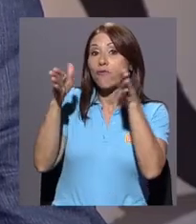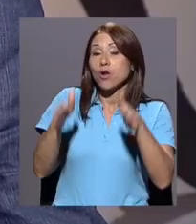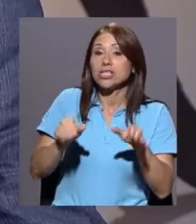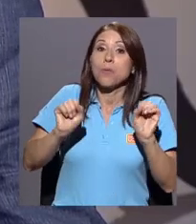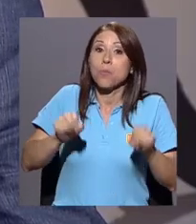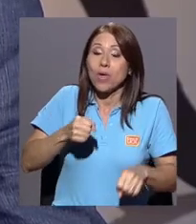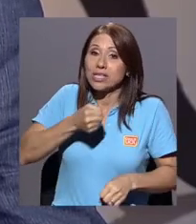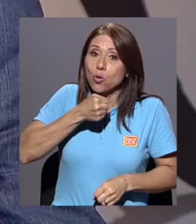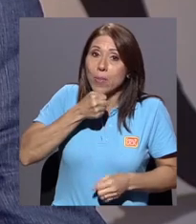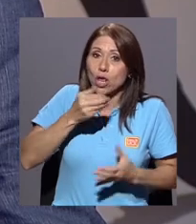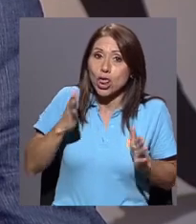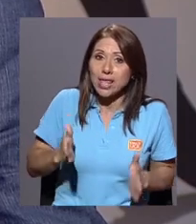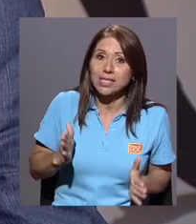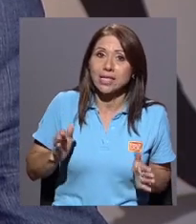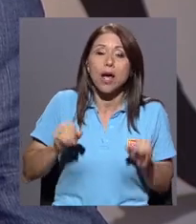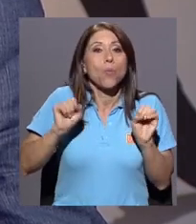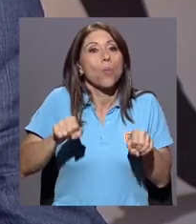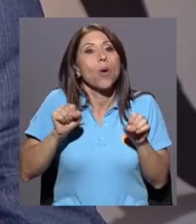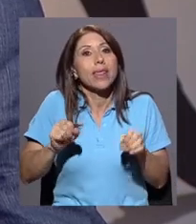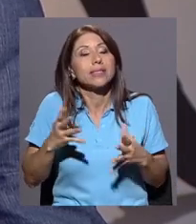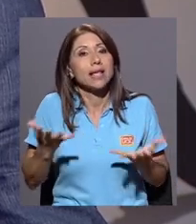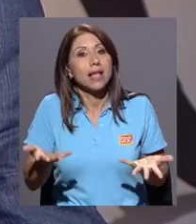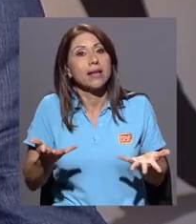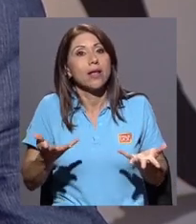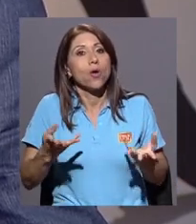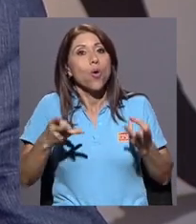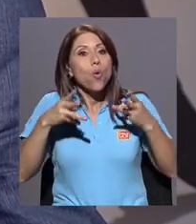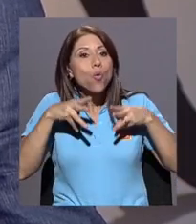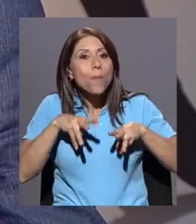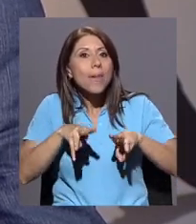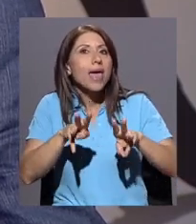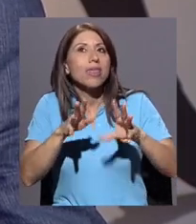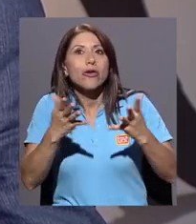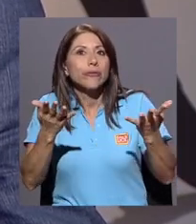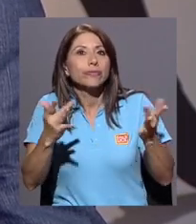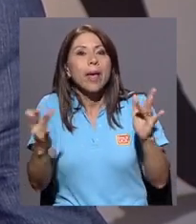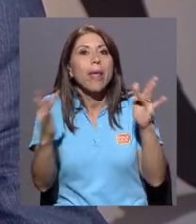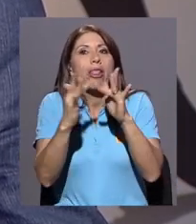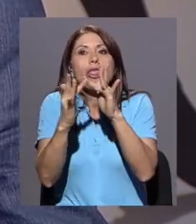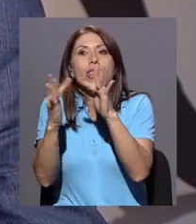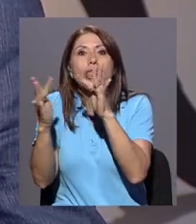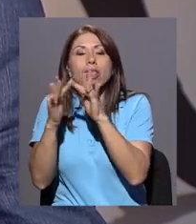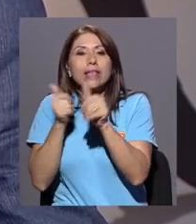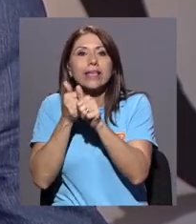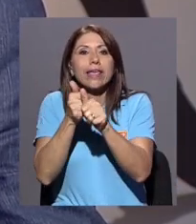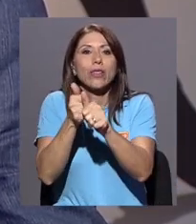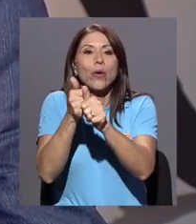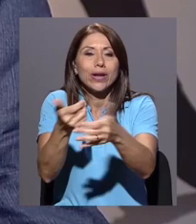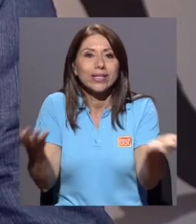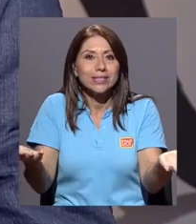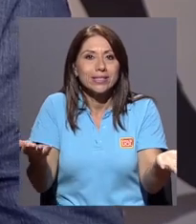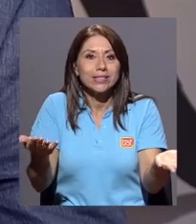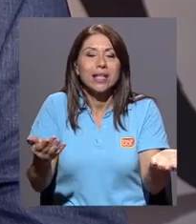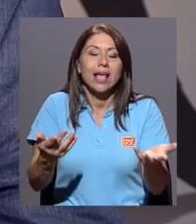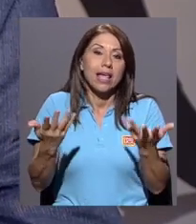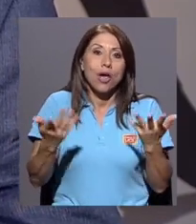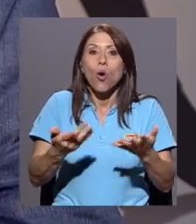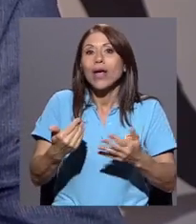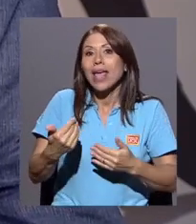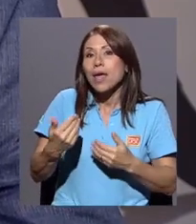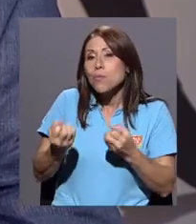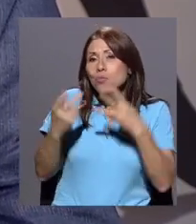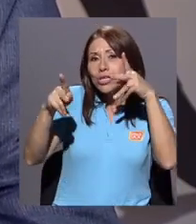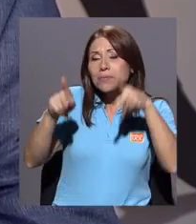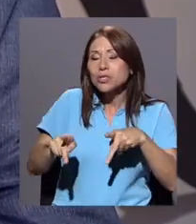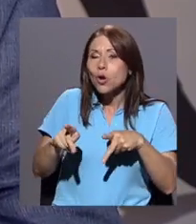ser un periodista o una puede ser un medio que tiene una gran cantidad de seguidores en internet o tiene mucha credibilidad entre